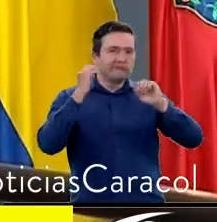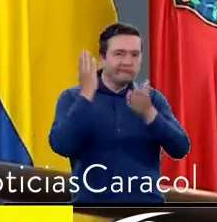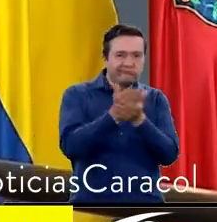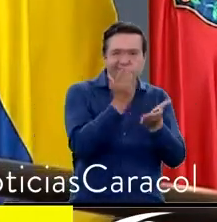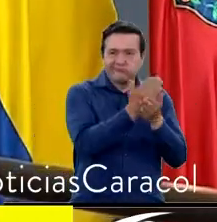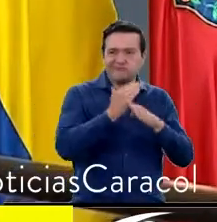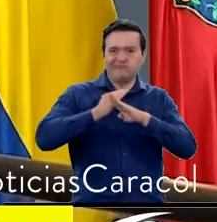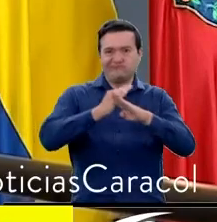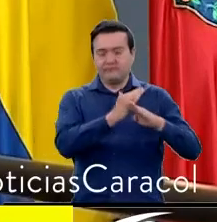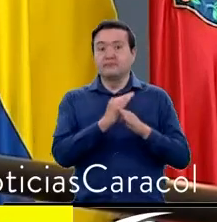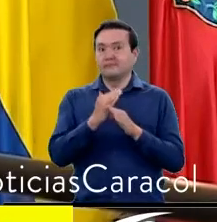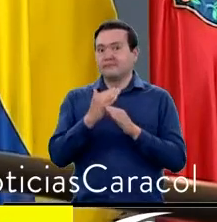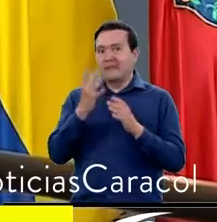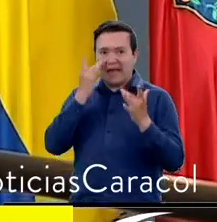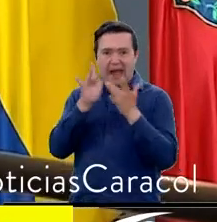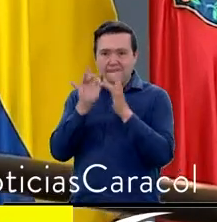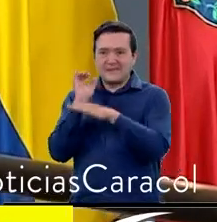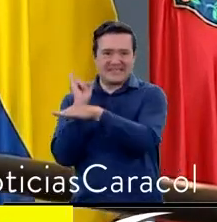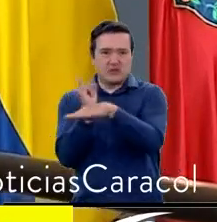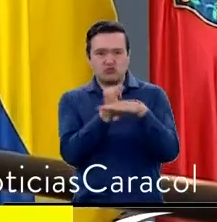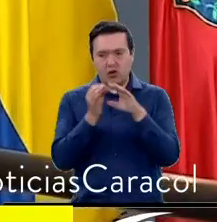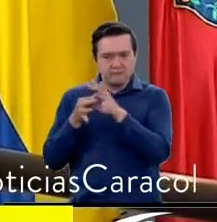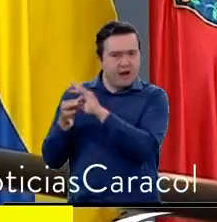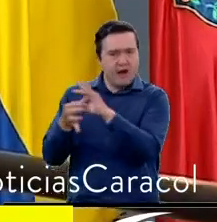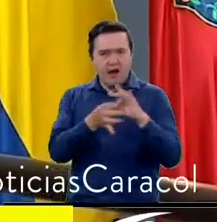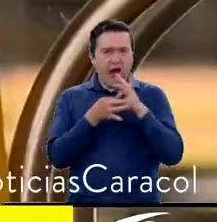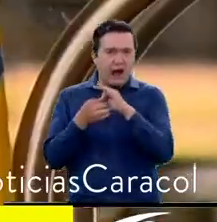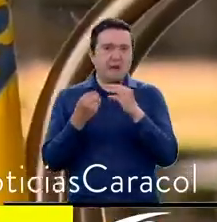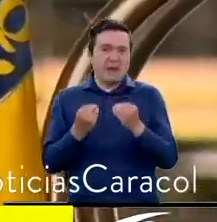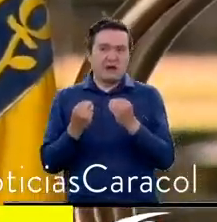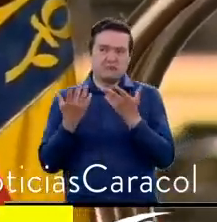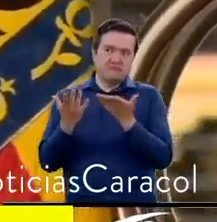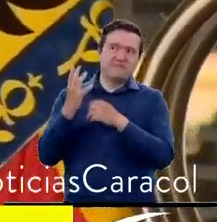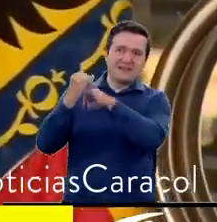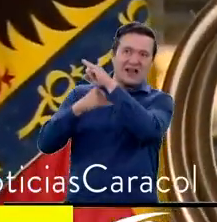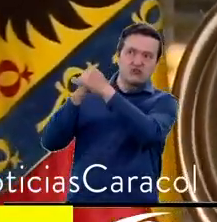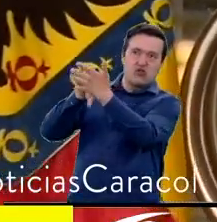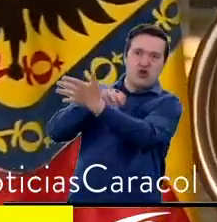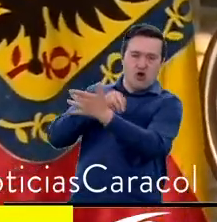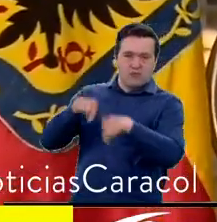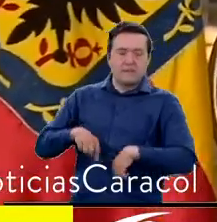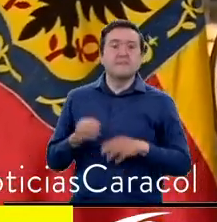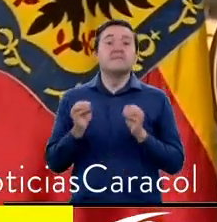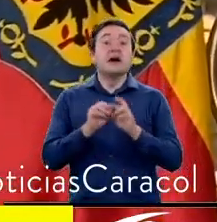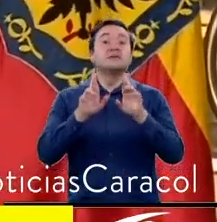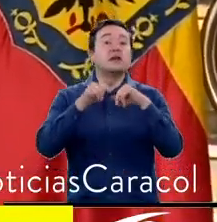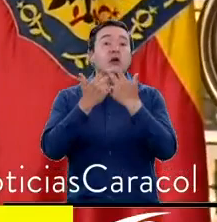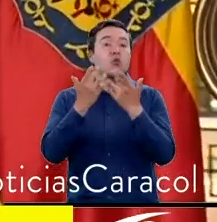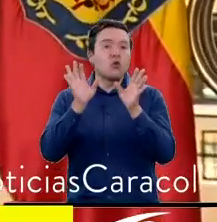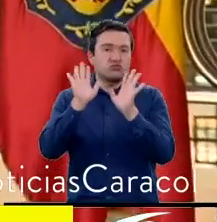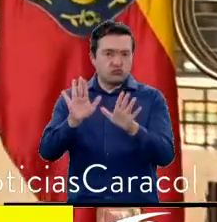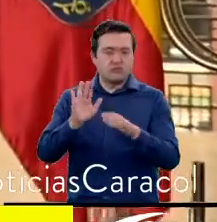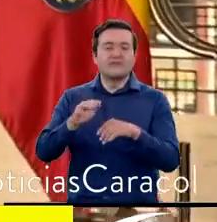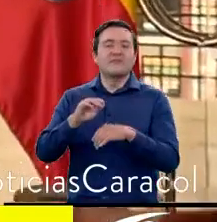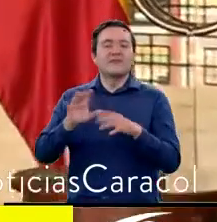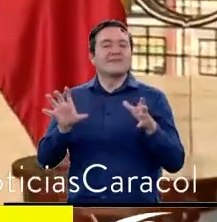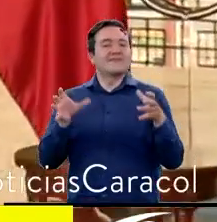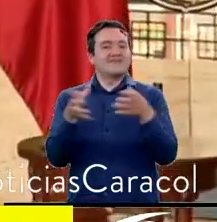coordinación interinstitucional para combatir la inseguridad, prácticas internacionales. También habrá reuniones con miembros del Departamento de Estado para